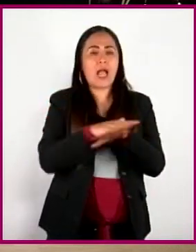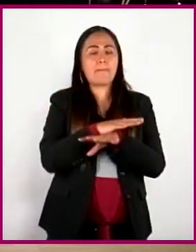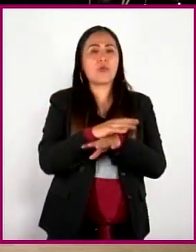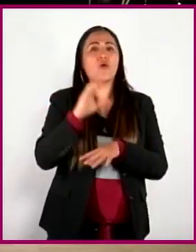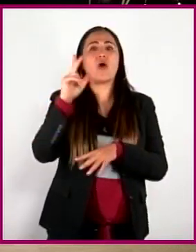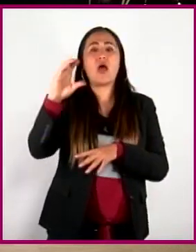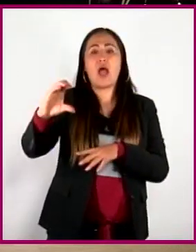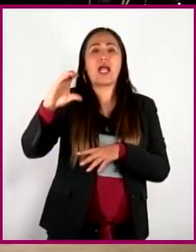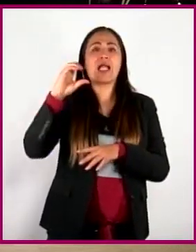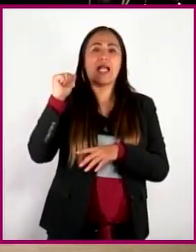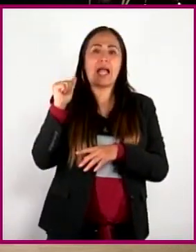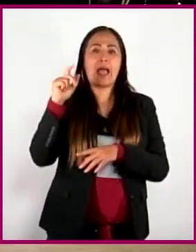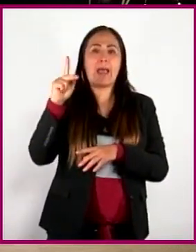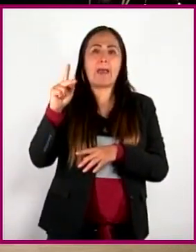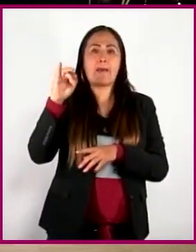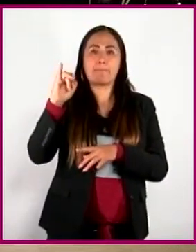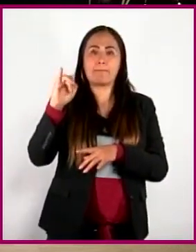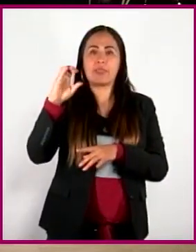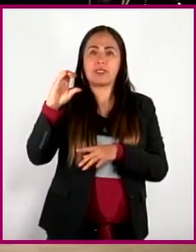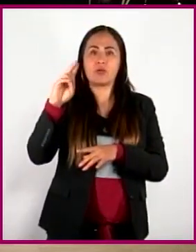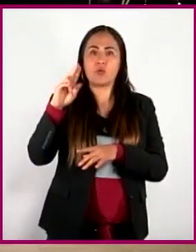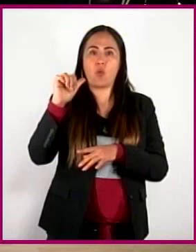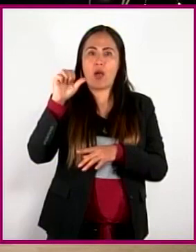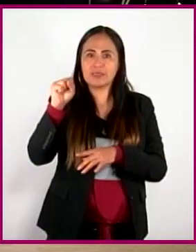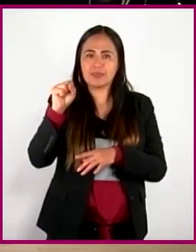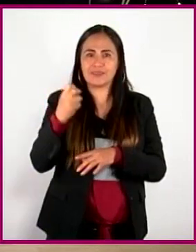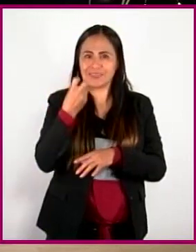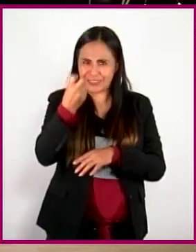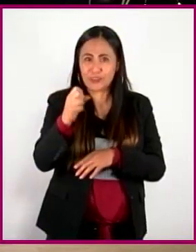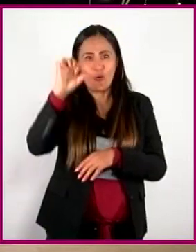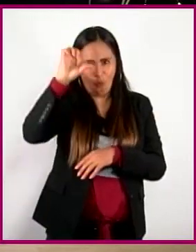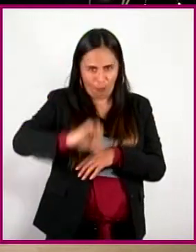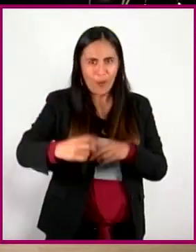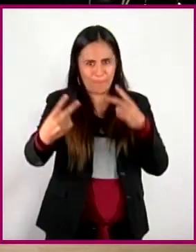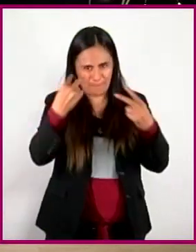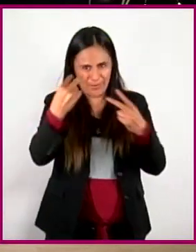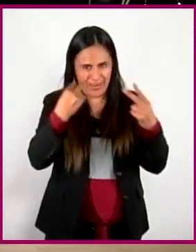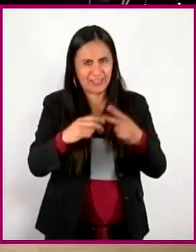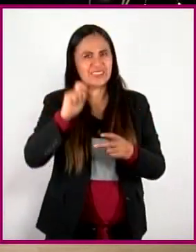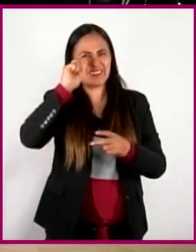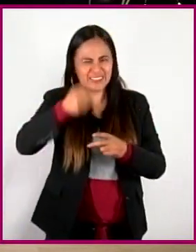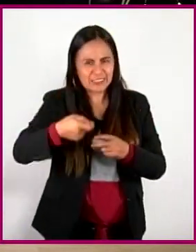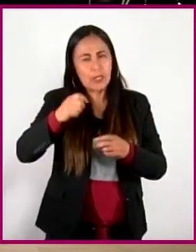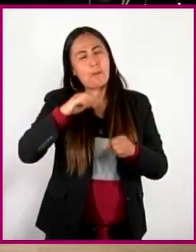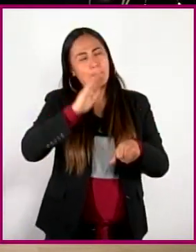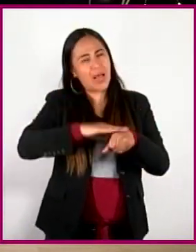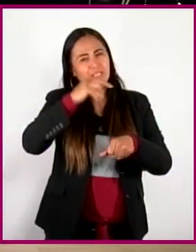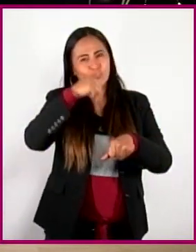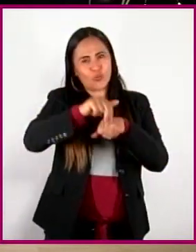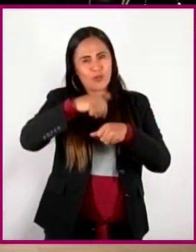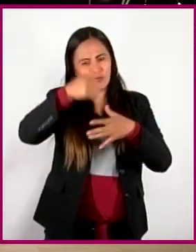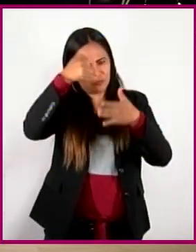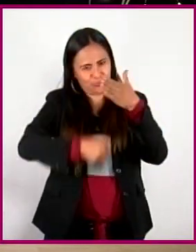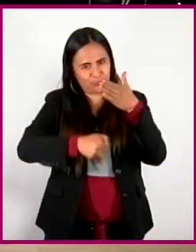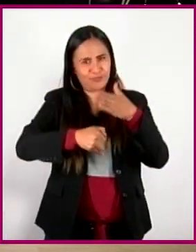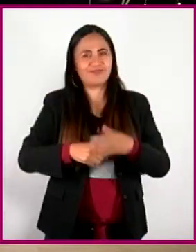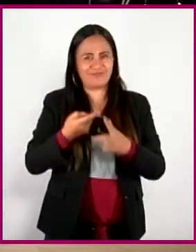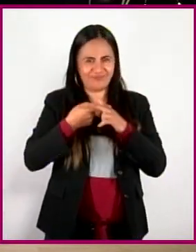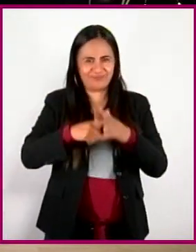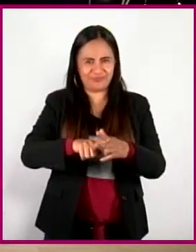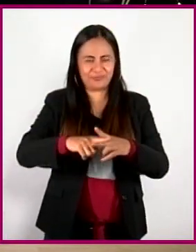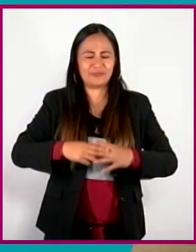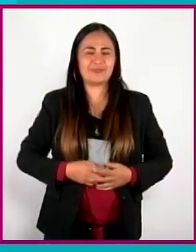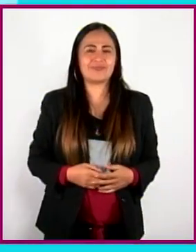buen dato, ¿eh? Acompáñenos el día de hoy, les hablaremos de qué son los capicúas y otros números más. ¡Comencemos!